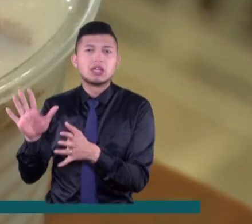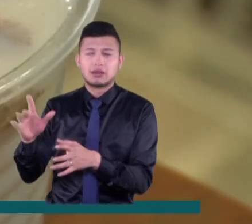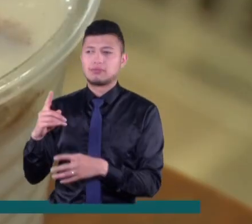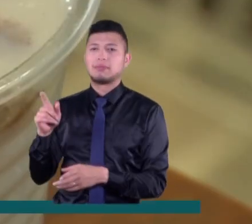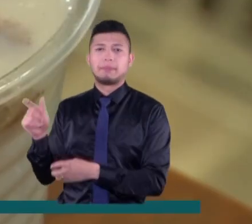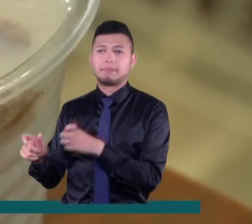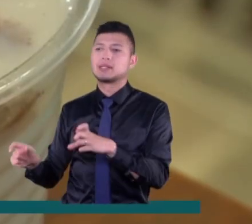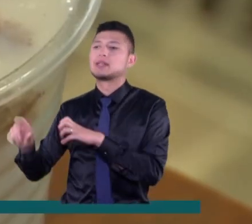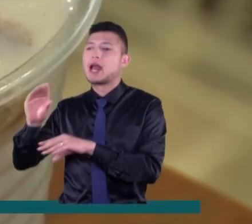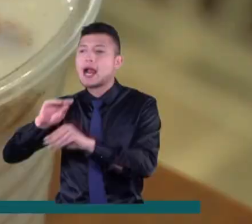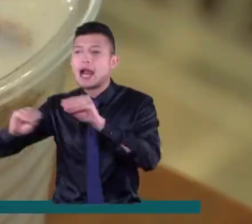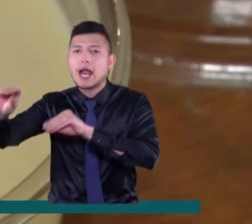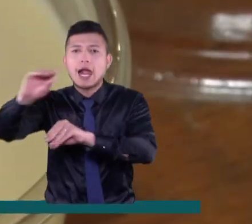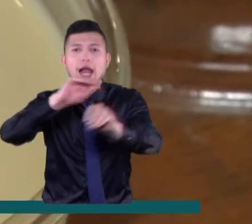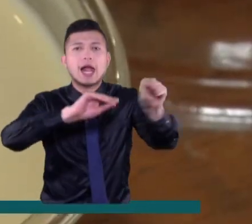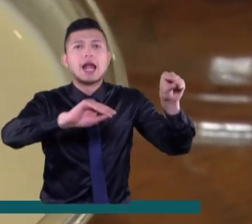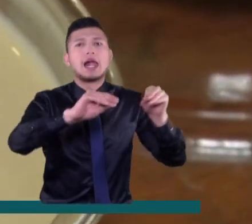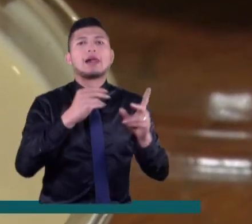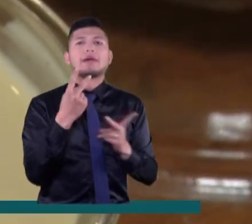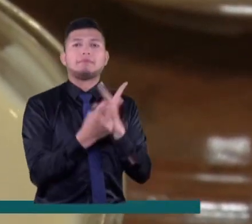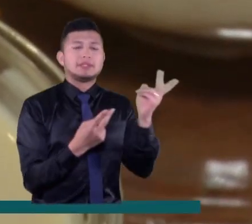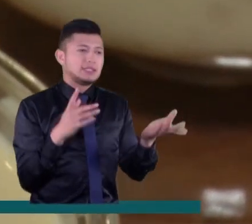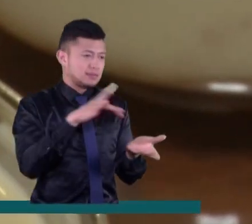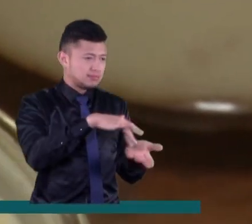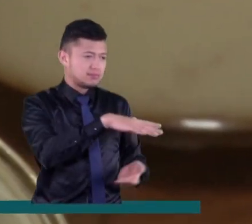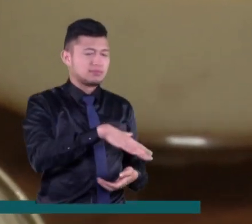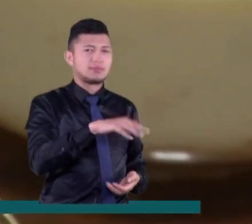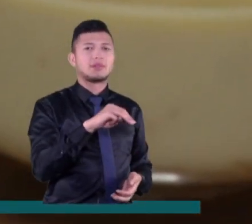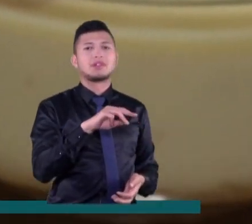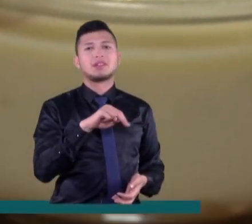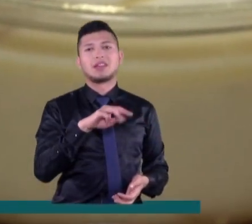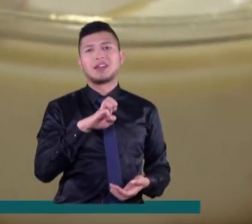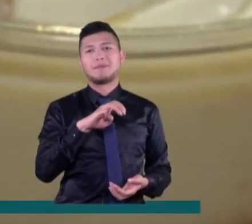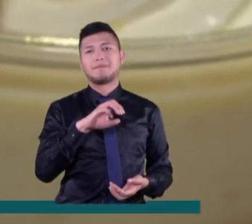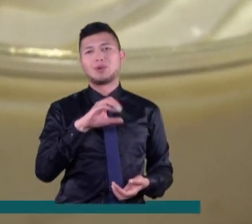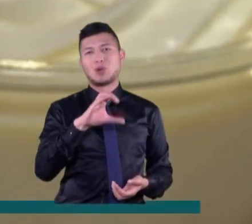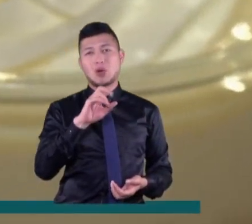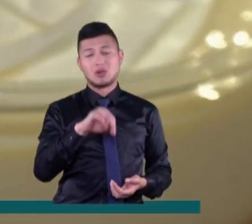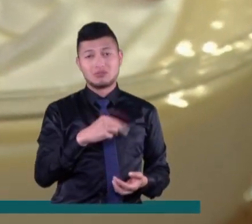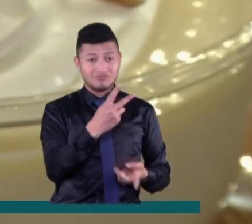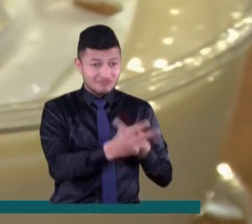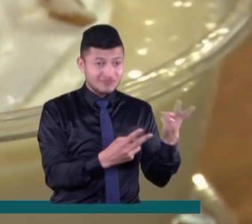que los ha convertido en un punto obligado de visita en Nemocón. Esperan que